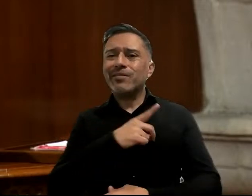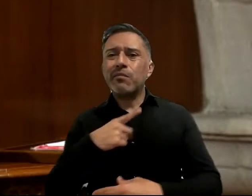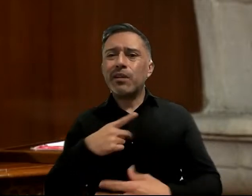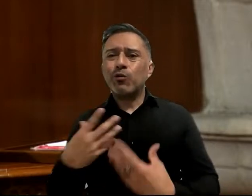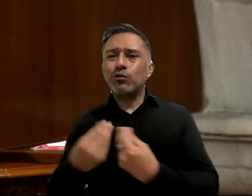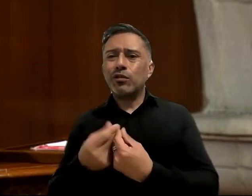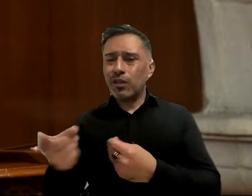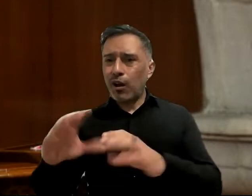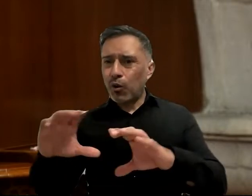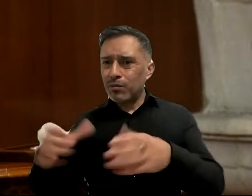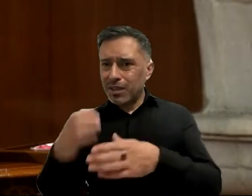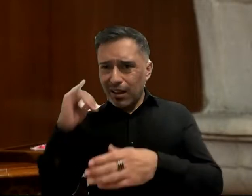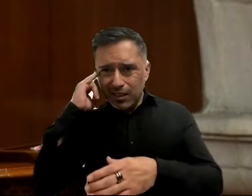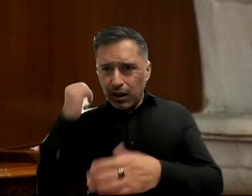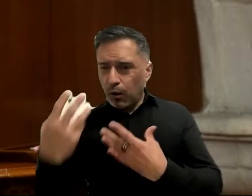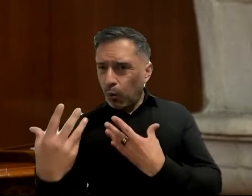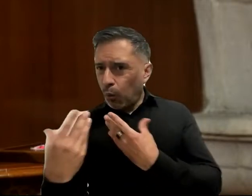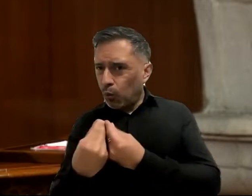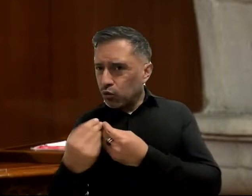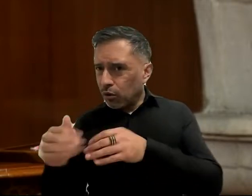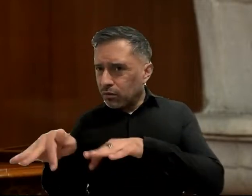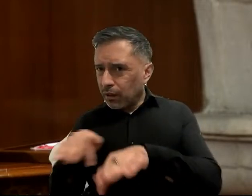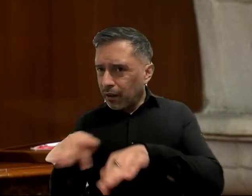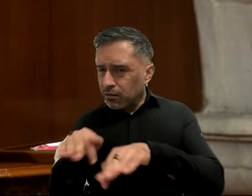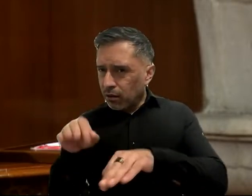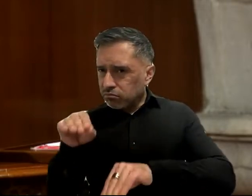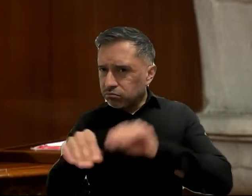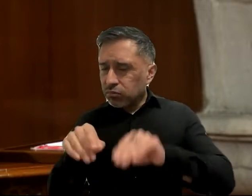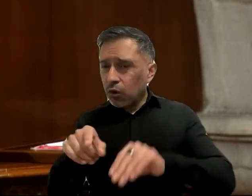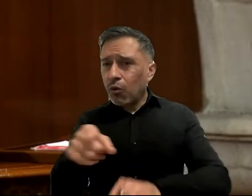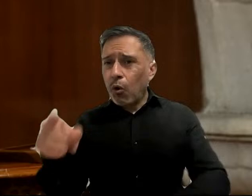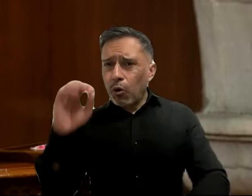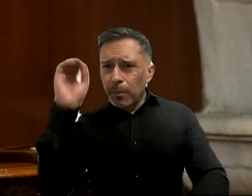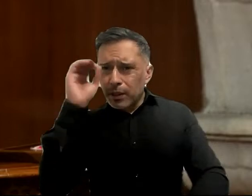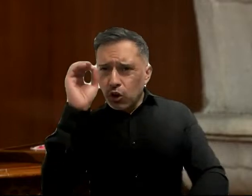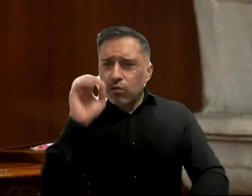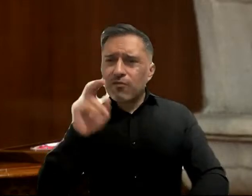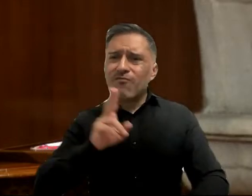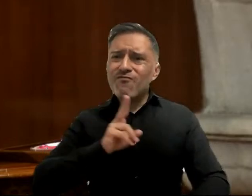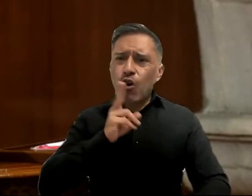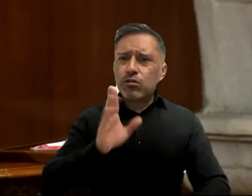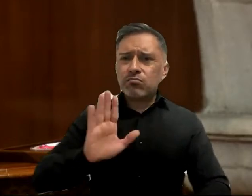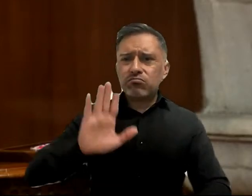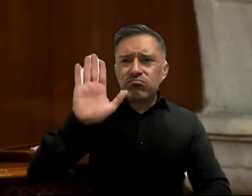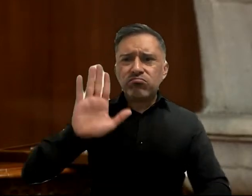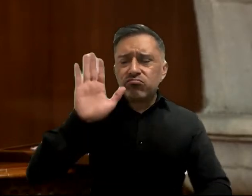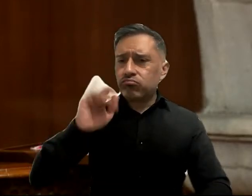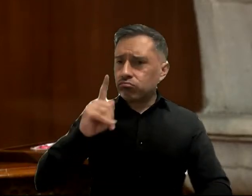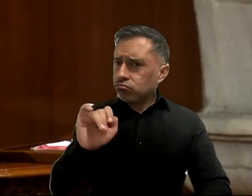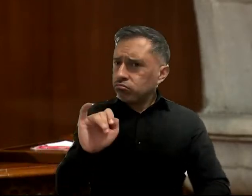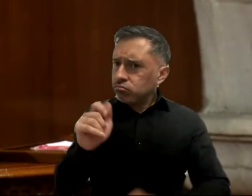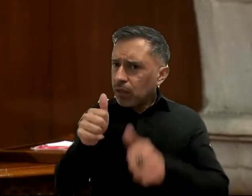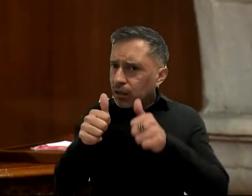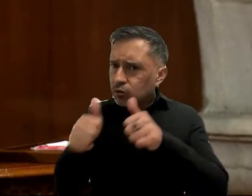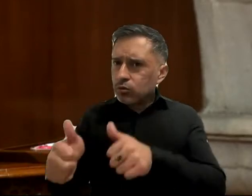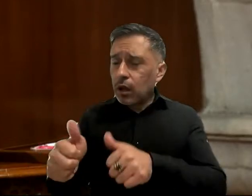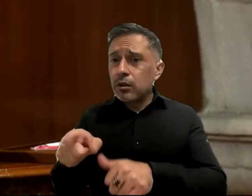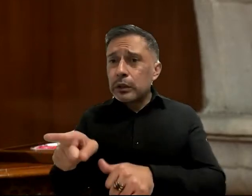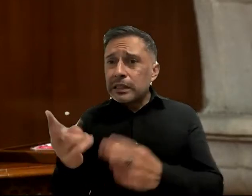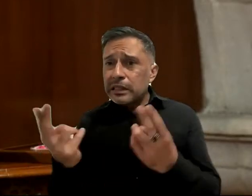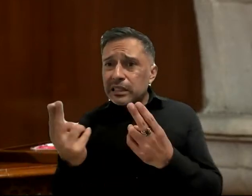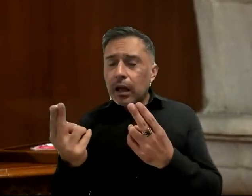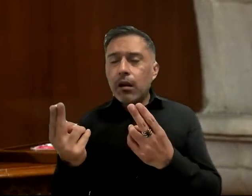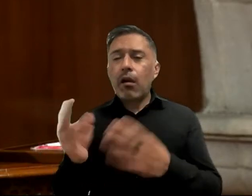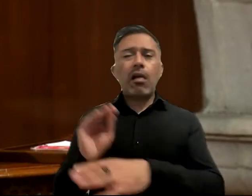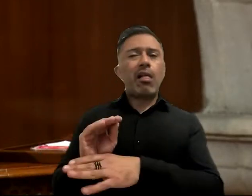comunidades indígenas para garantizar que sus voces sean escuchadas y sus necesidades sean atendidas. Al asignar